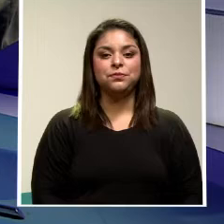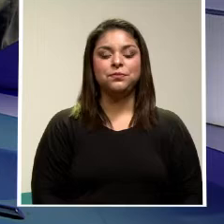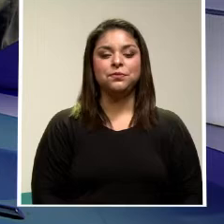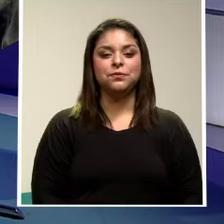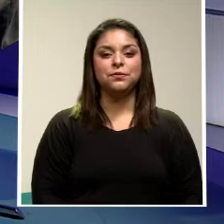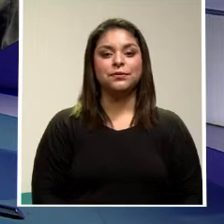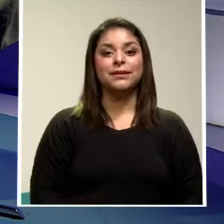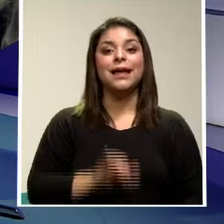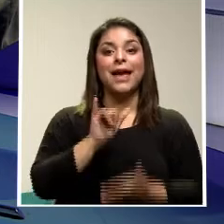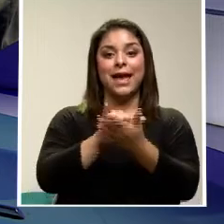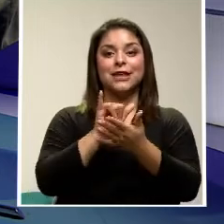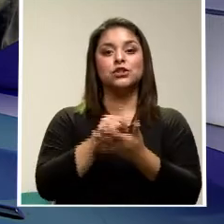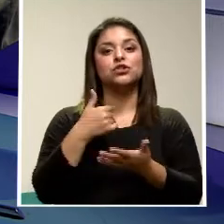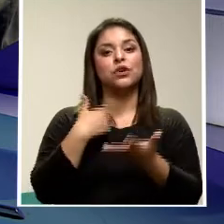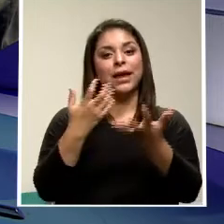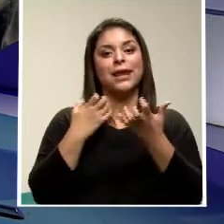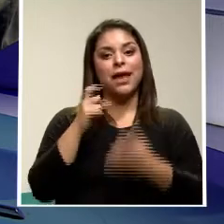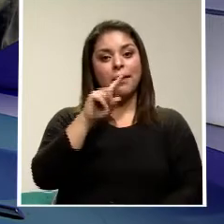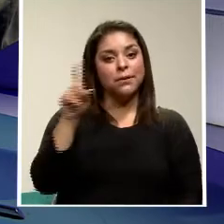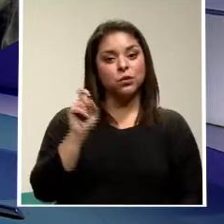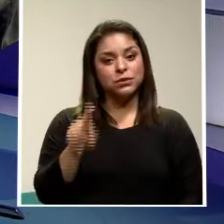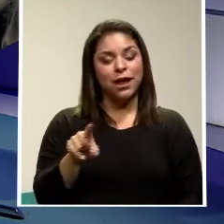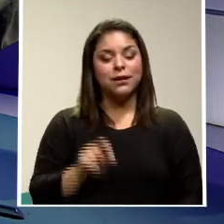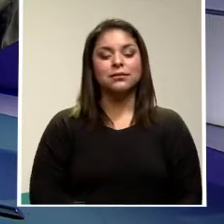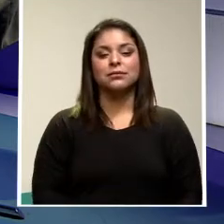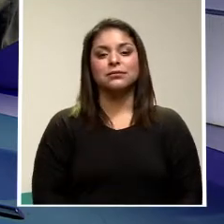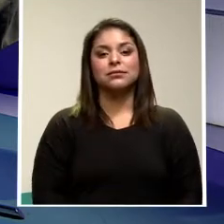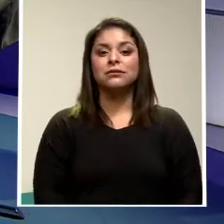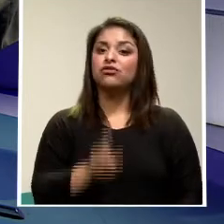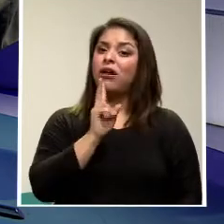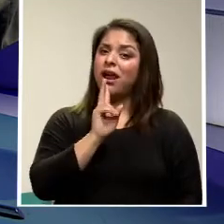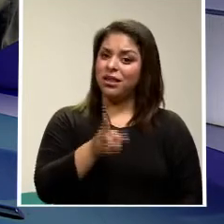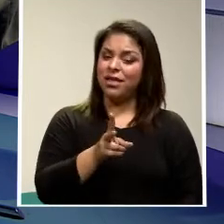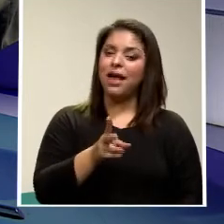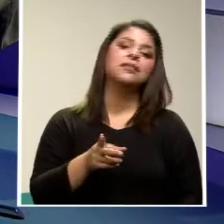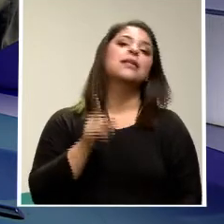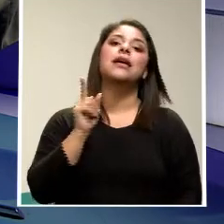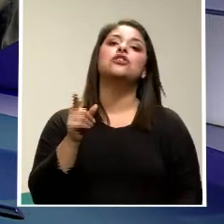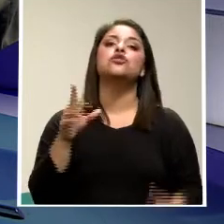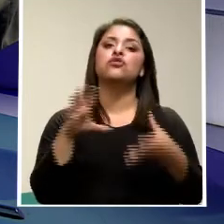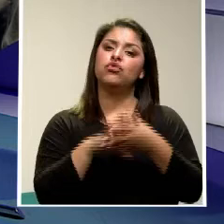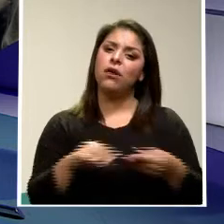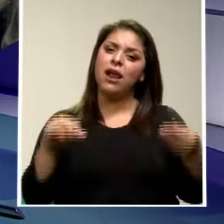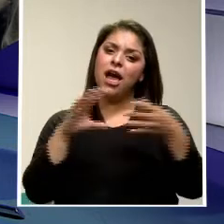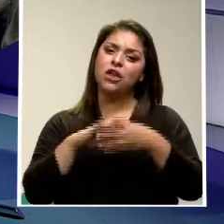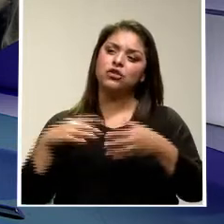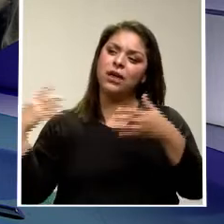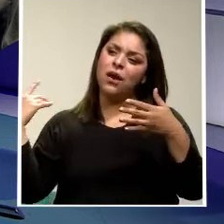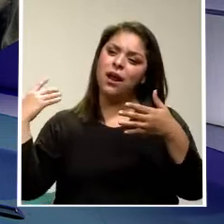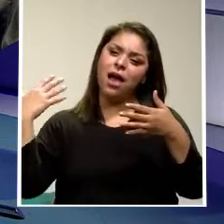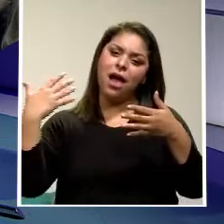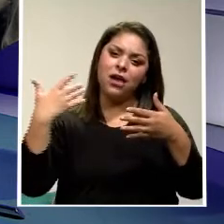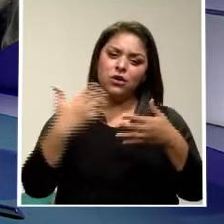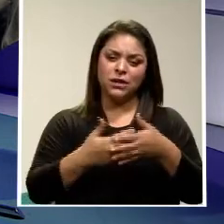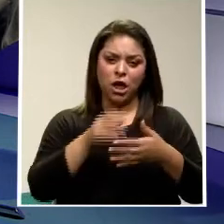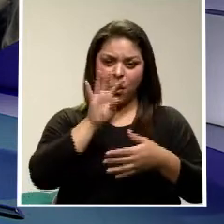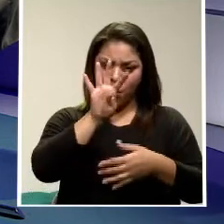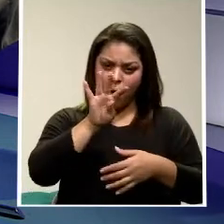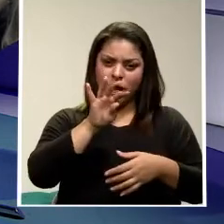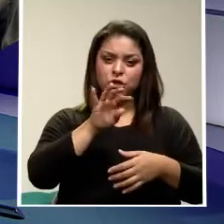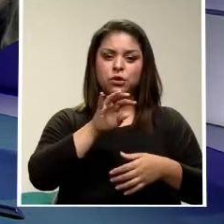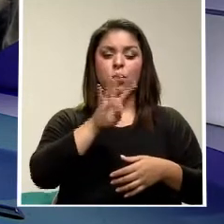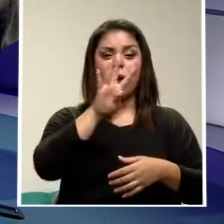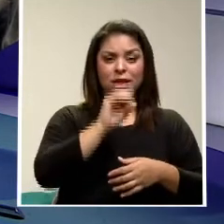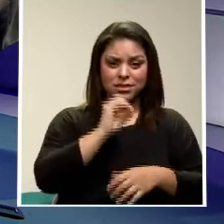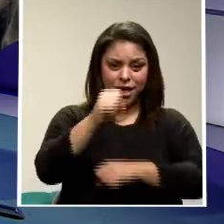quería preguntarte. En realidad se trata de relatos a lo largo de, si no estoy mal, de 4 décadas que